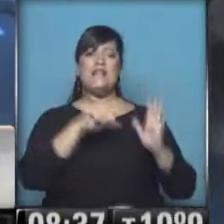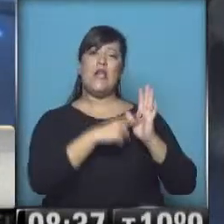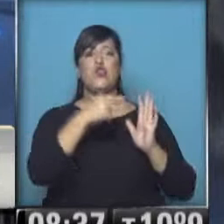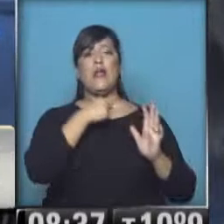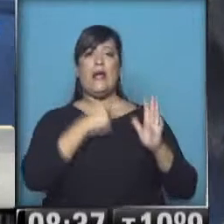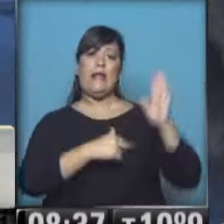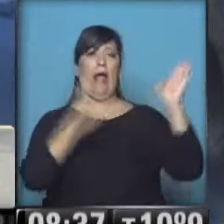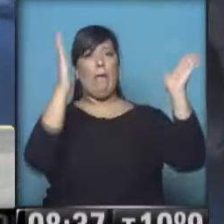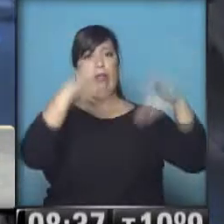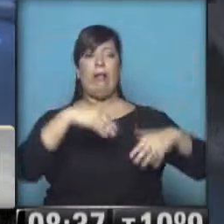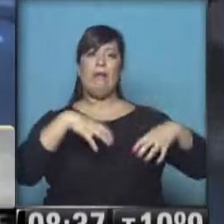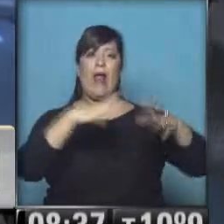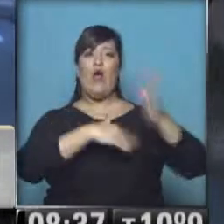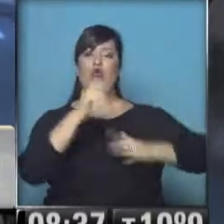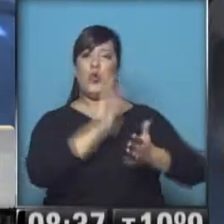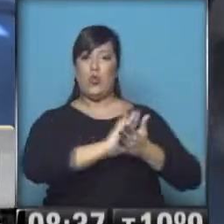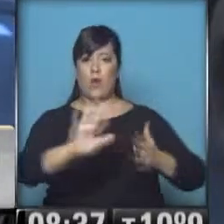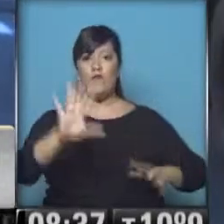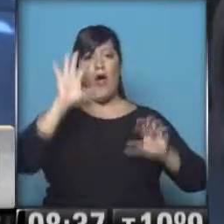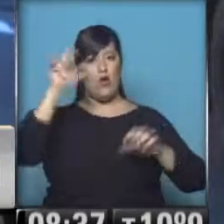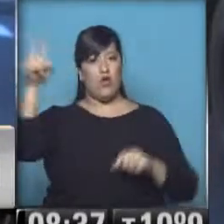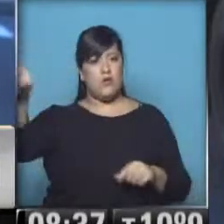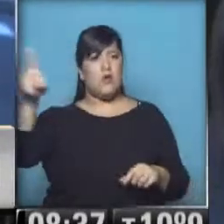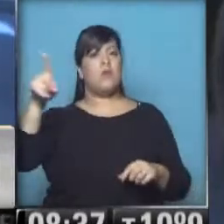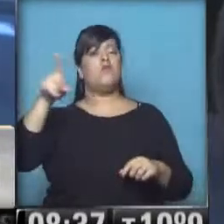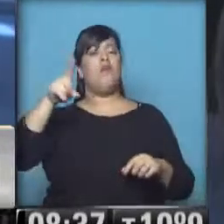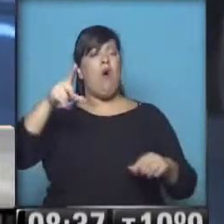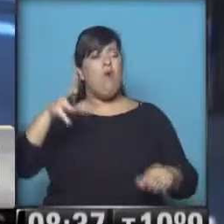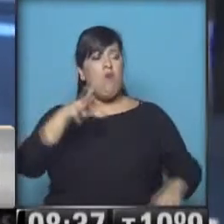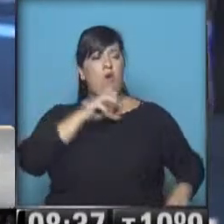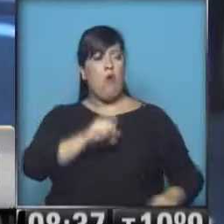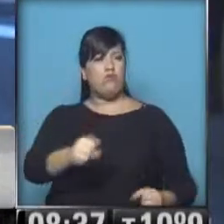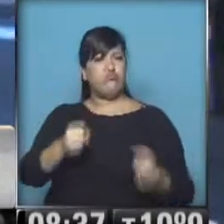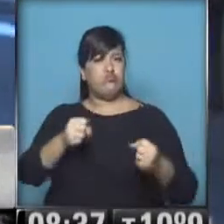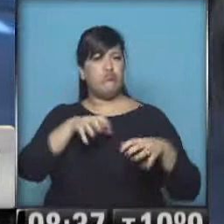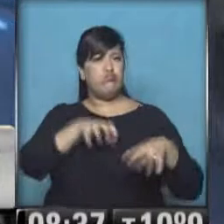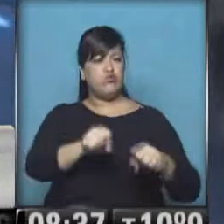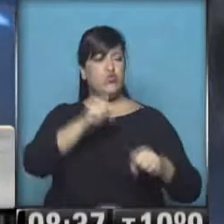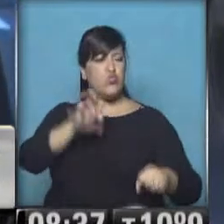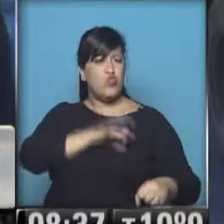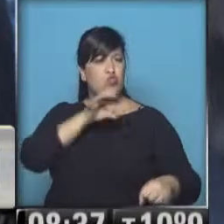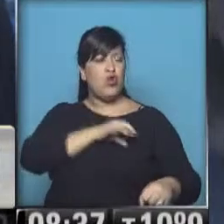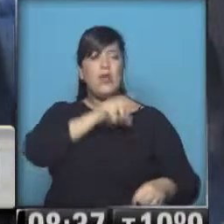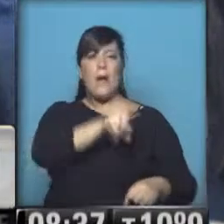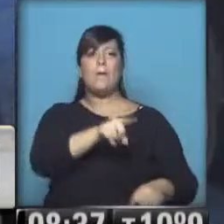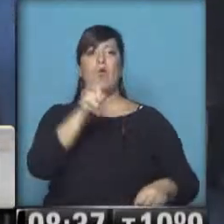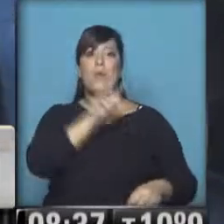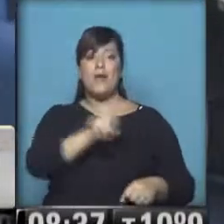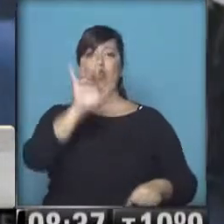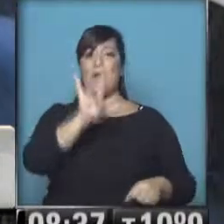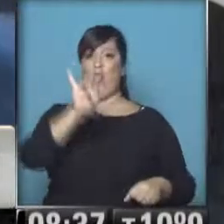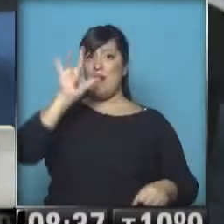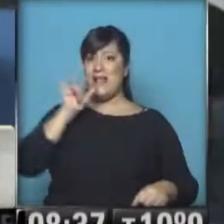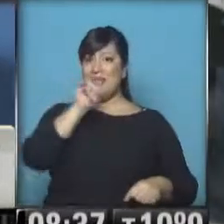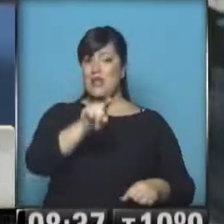lugar. Recordémonos que estuvimos en resistencia apoyando el lugar durante mucho tiempo y el miércoles anterior a esta represión había